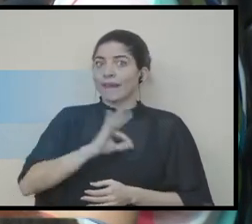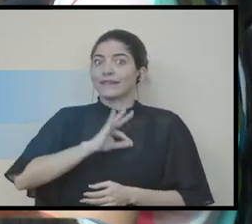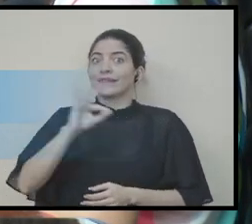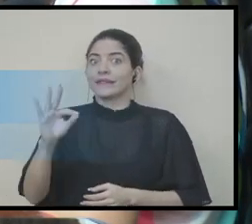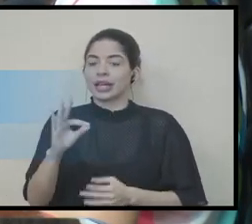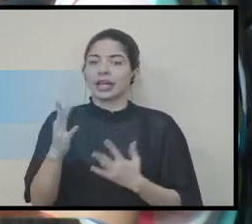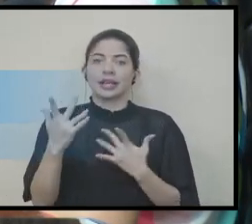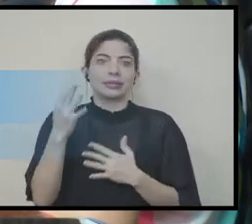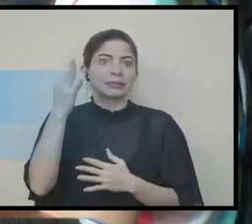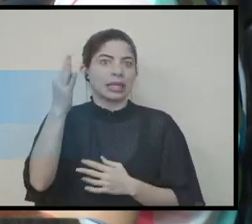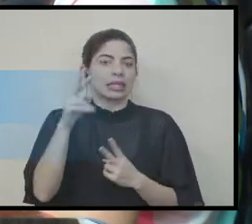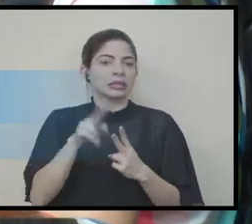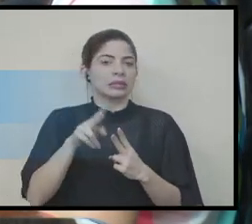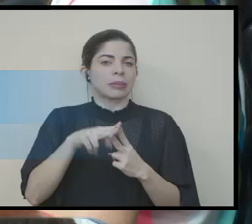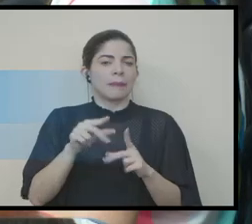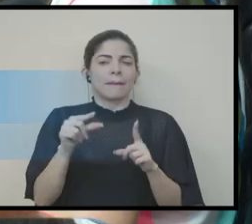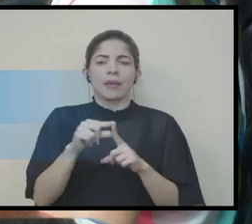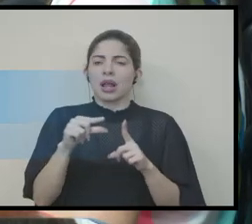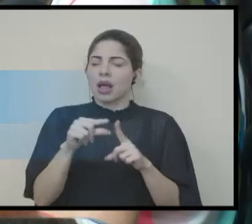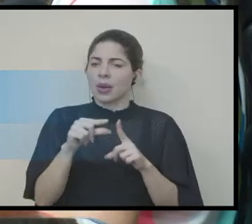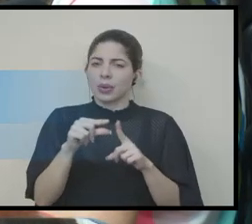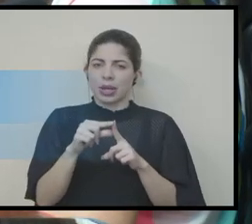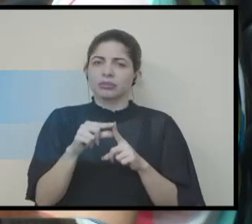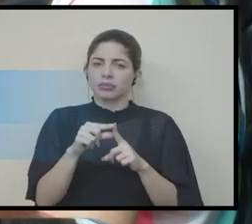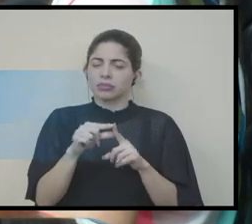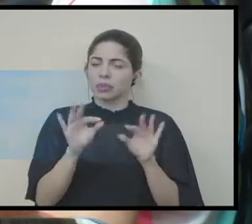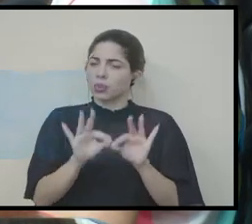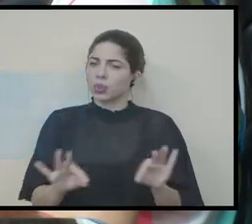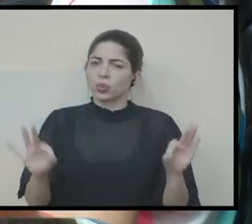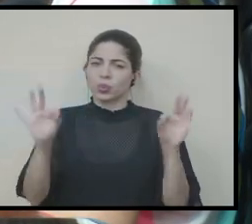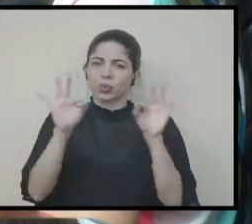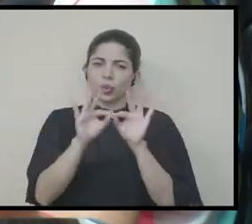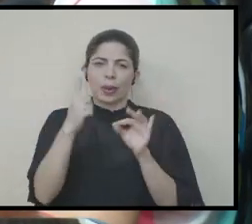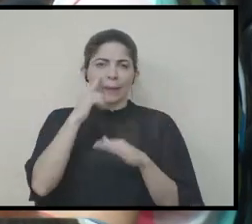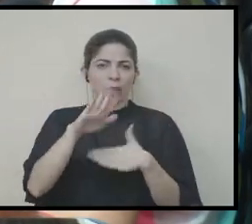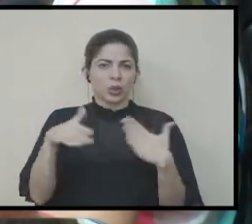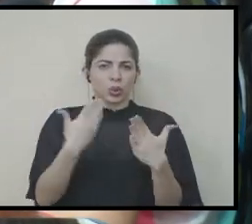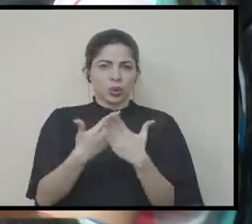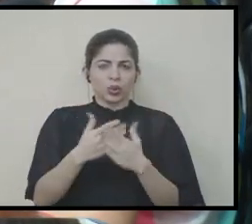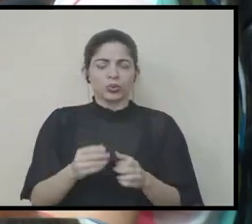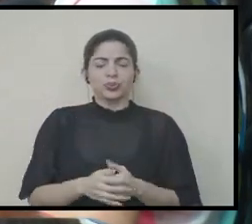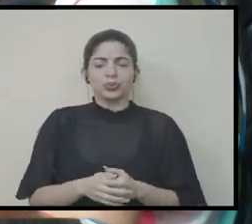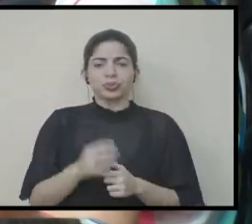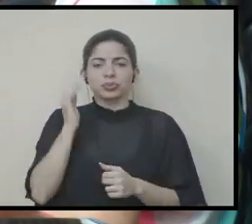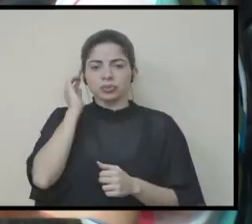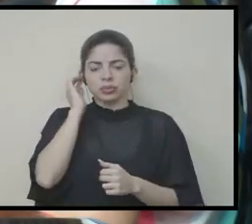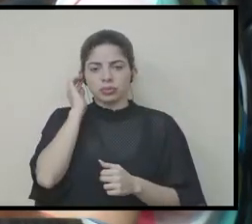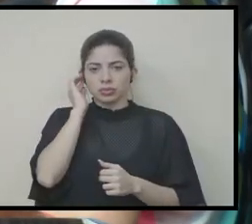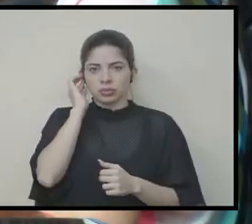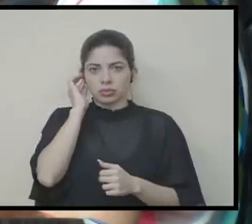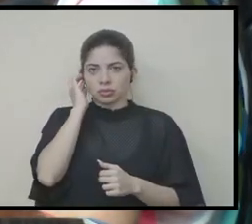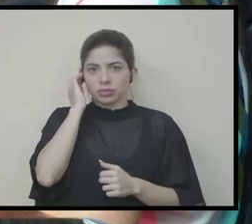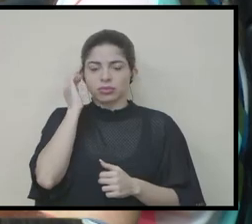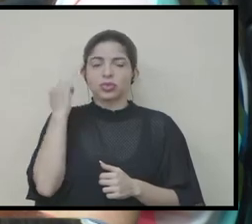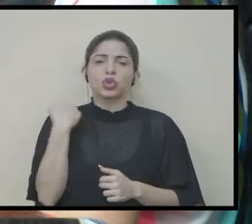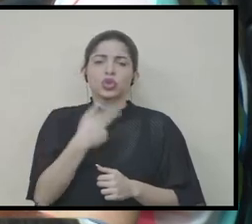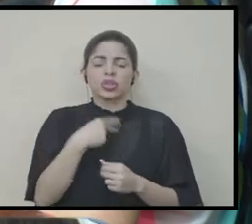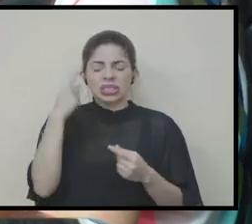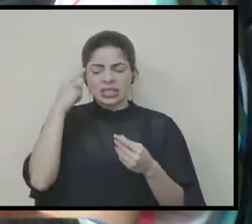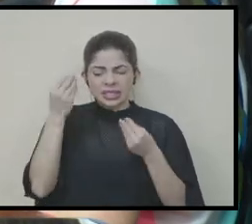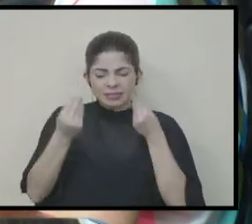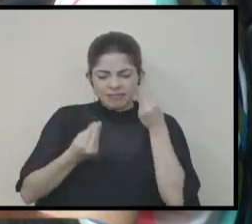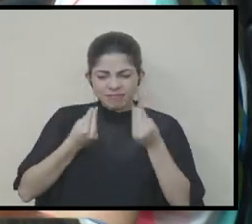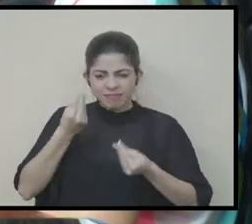y esperanza son dos palabras muy importantes para todos. Y nosotros pensábamos qué hacer. Y bueno,